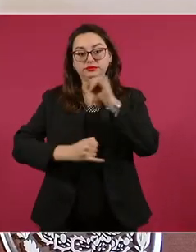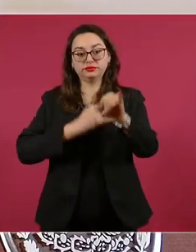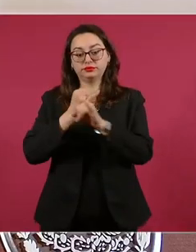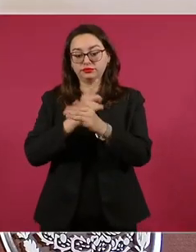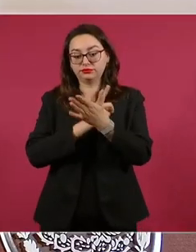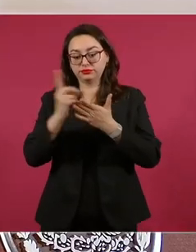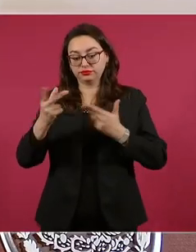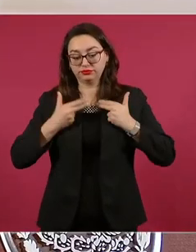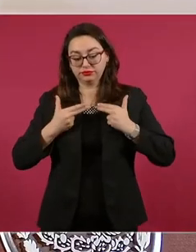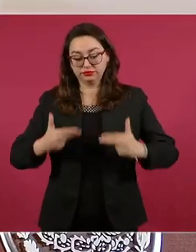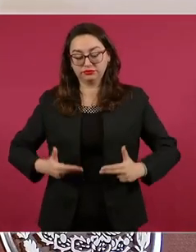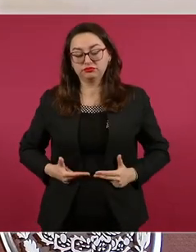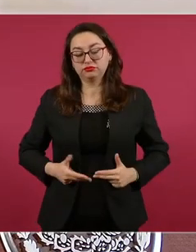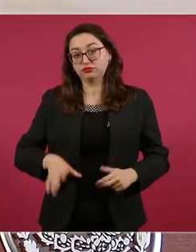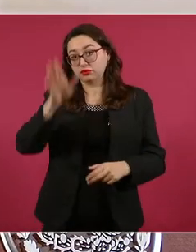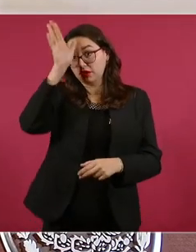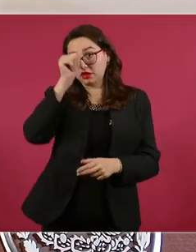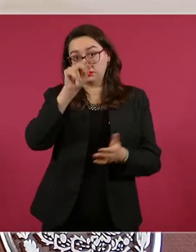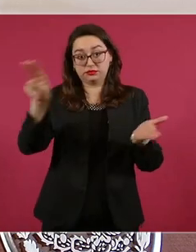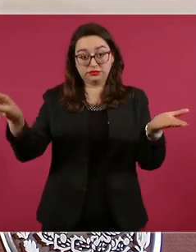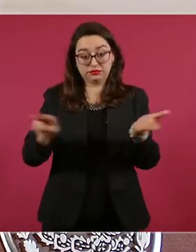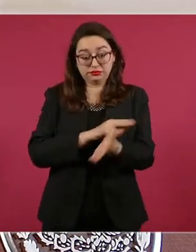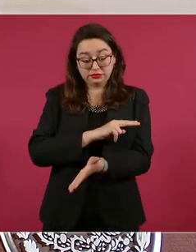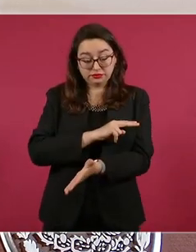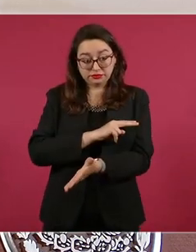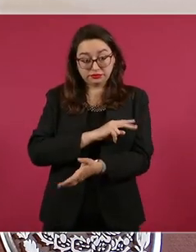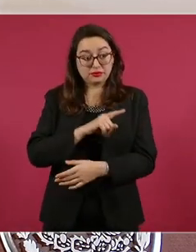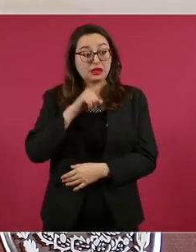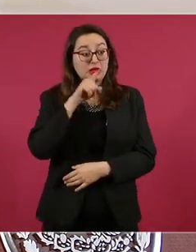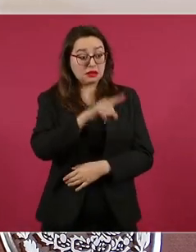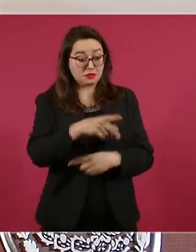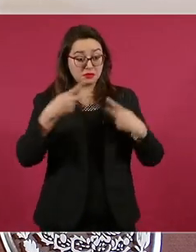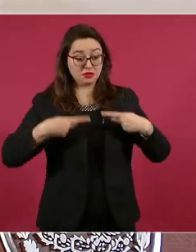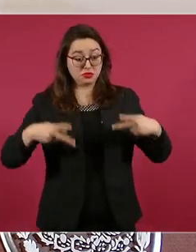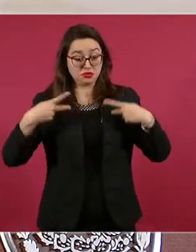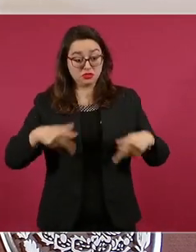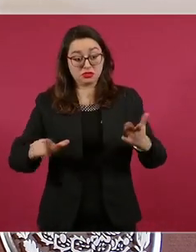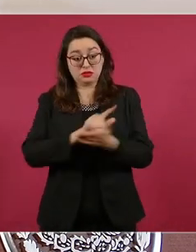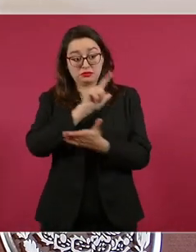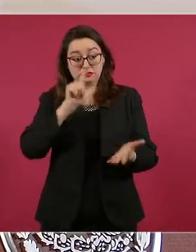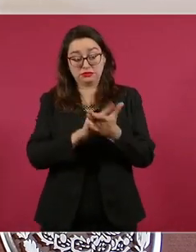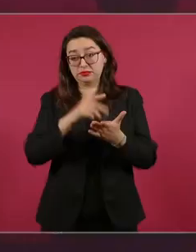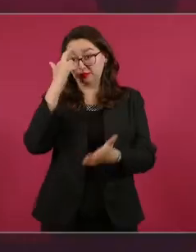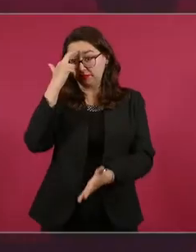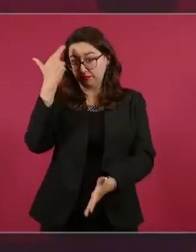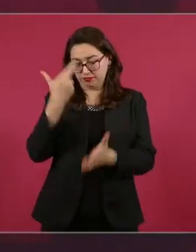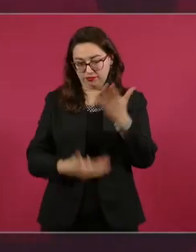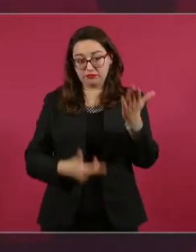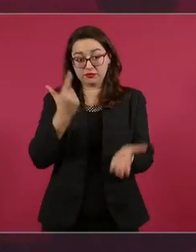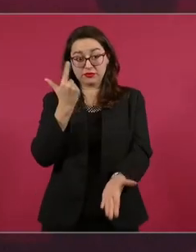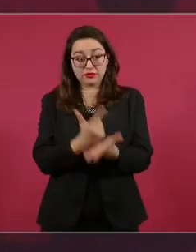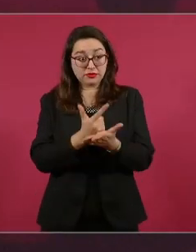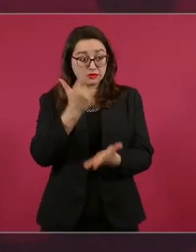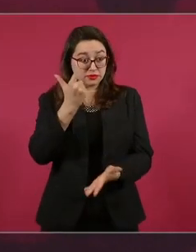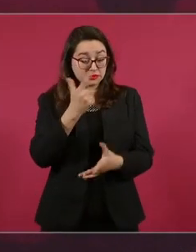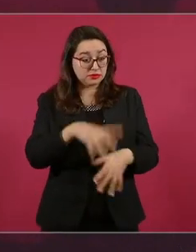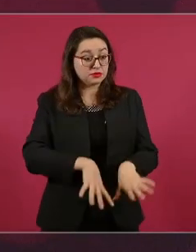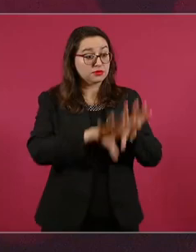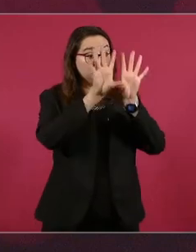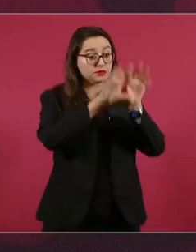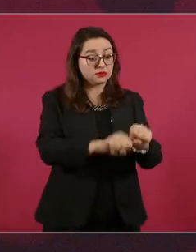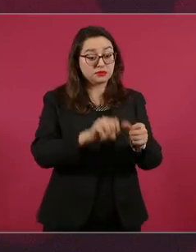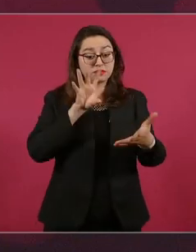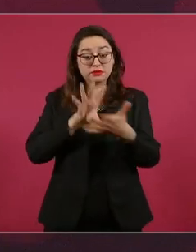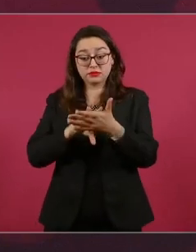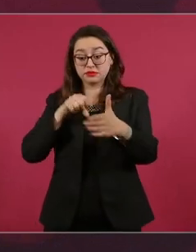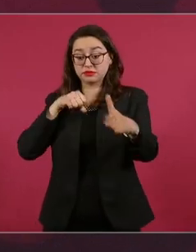humanos y que la prisión preventiva es violatoria de los derechos humanos. Si